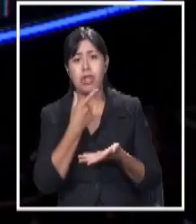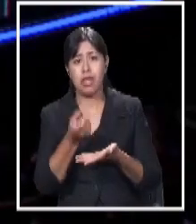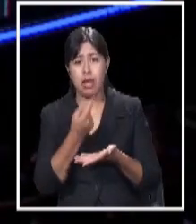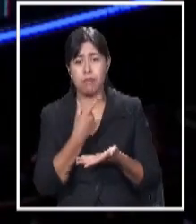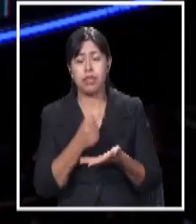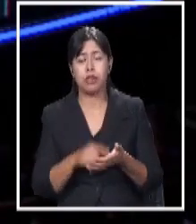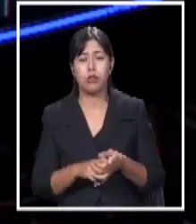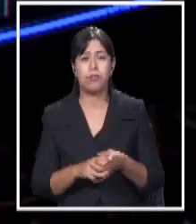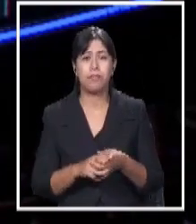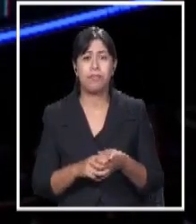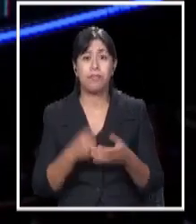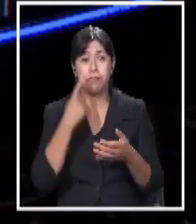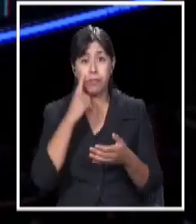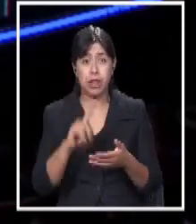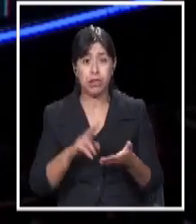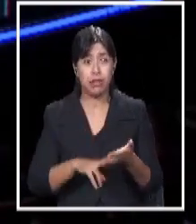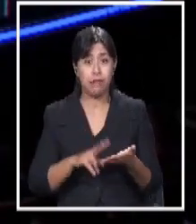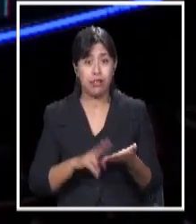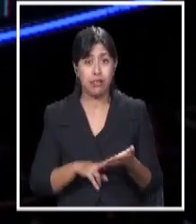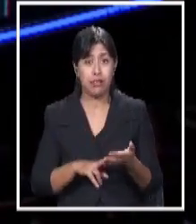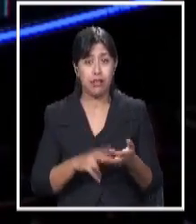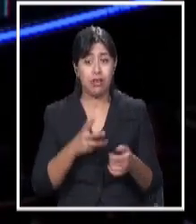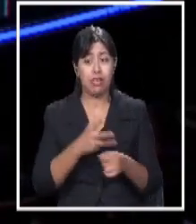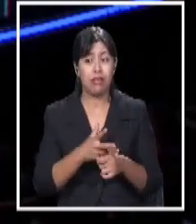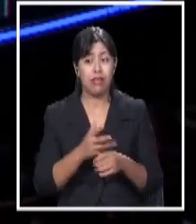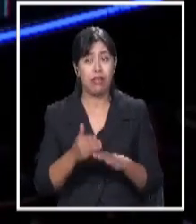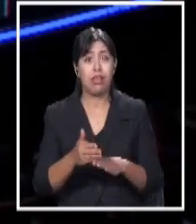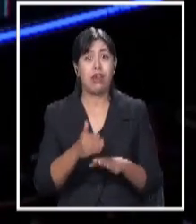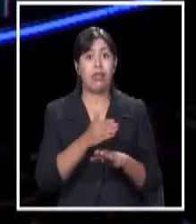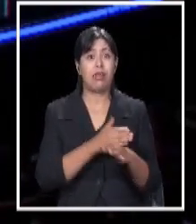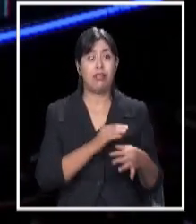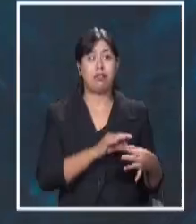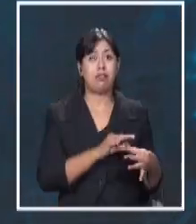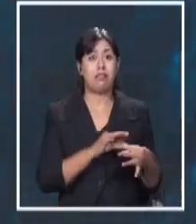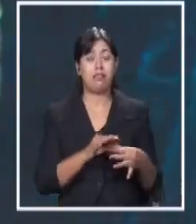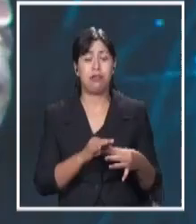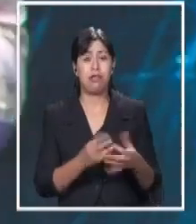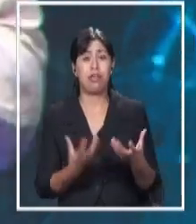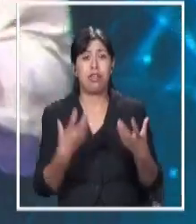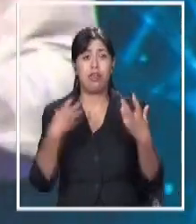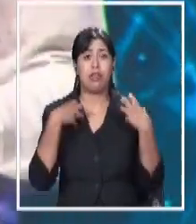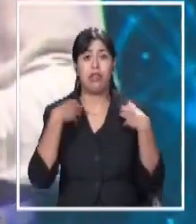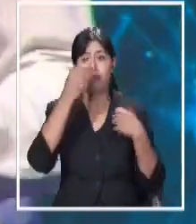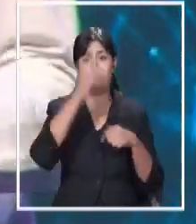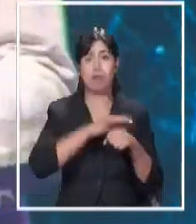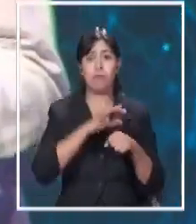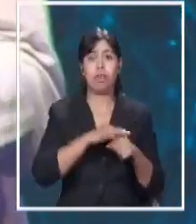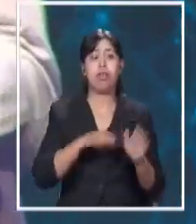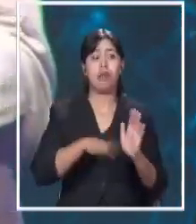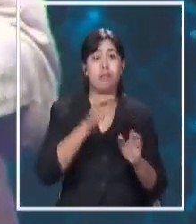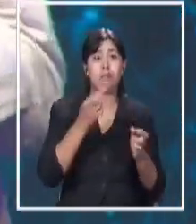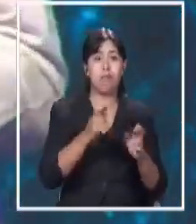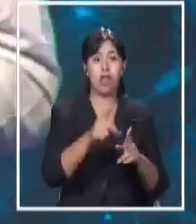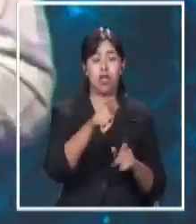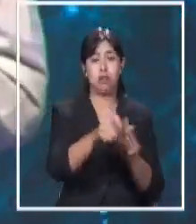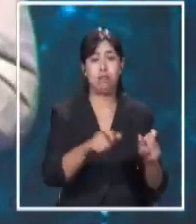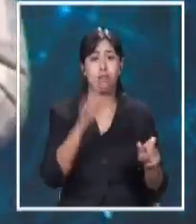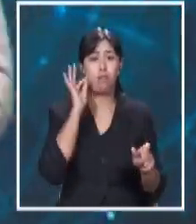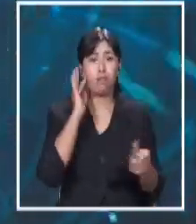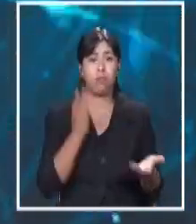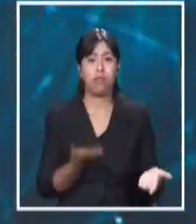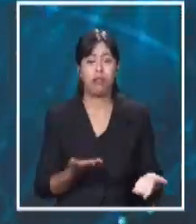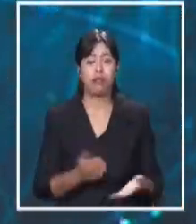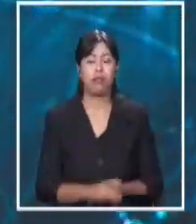Cuando claramente hay algo que hace que la carga de enfermedad sea más fuerte en mujeres que hombres. Nosotros